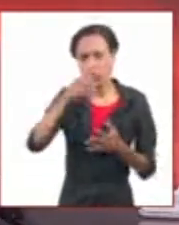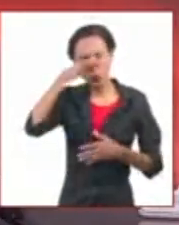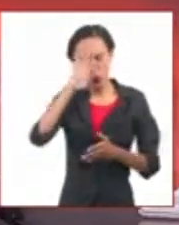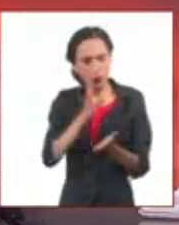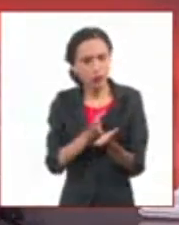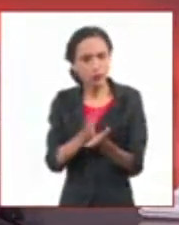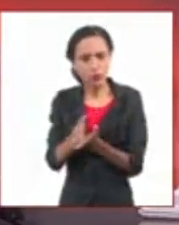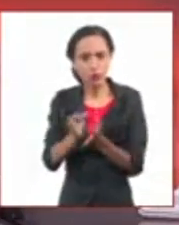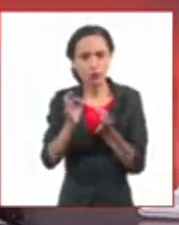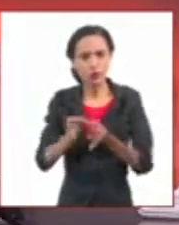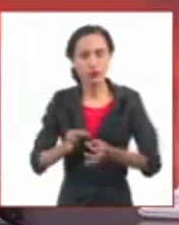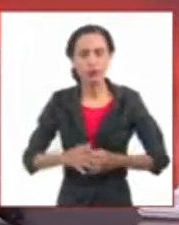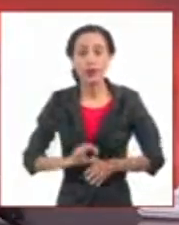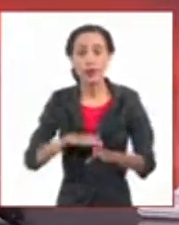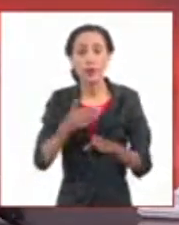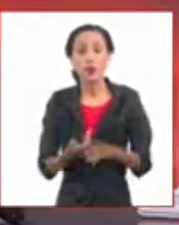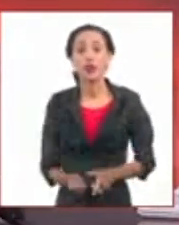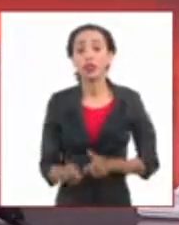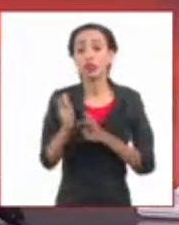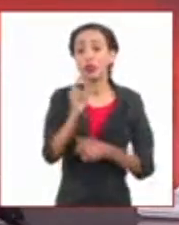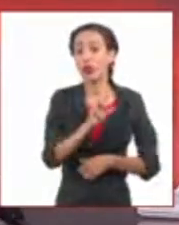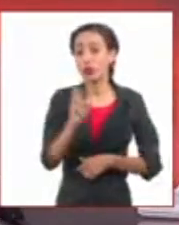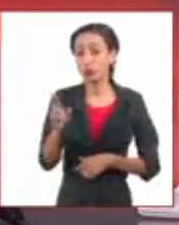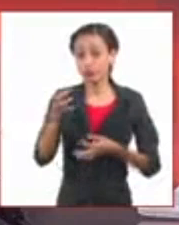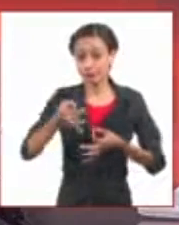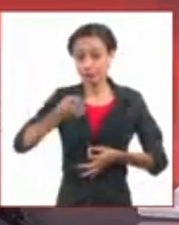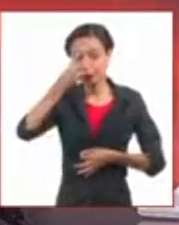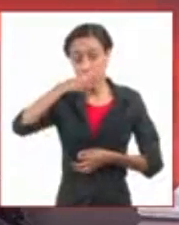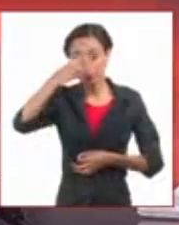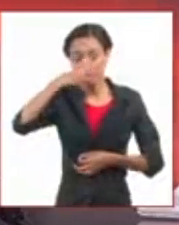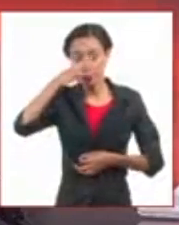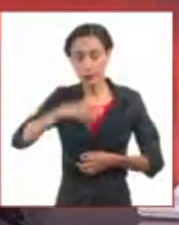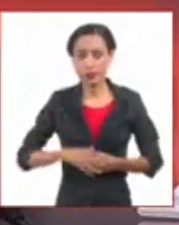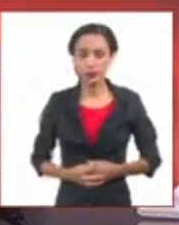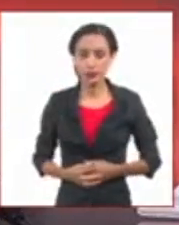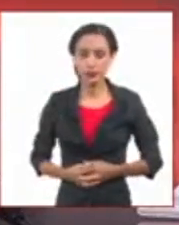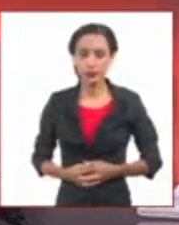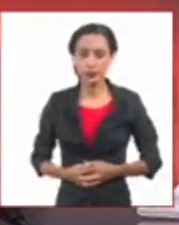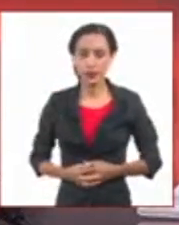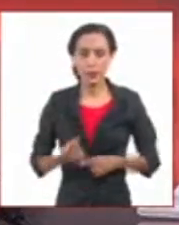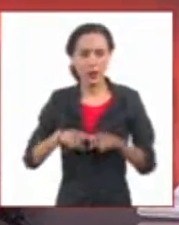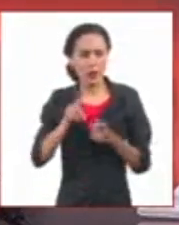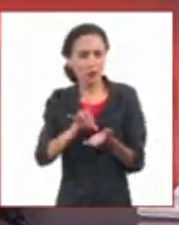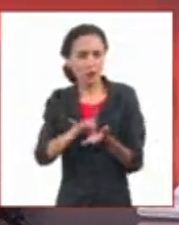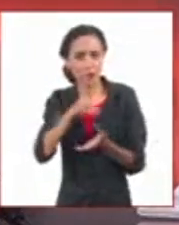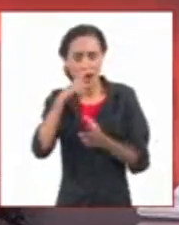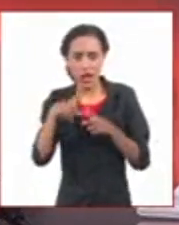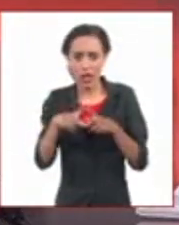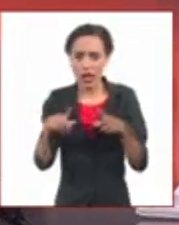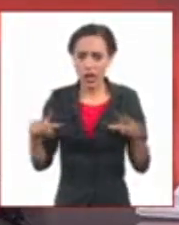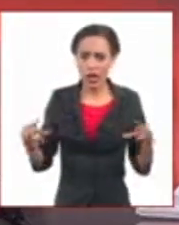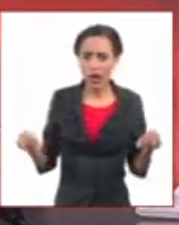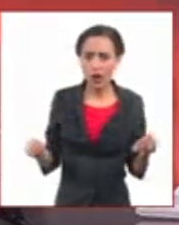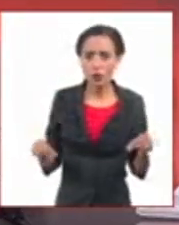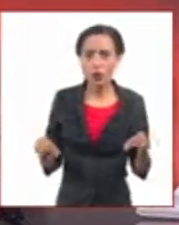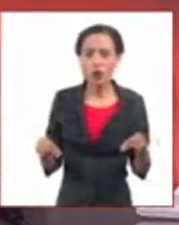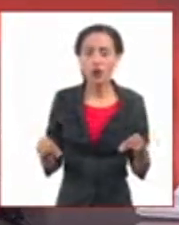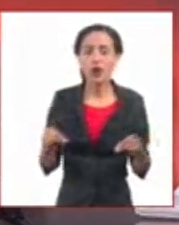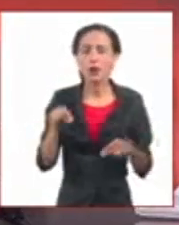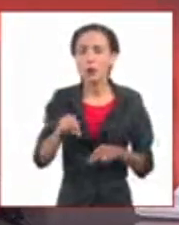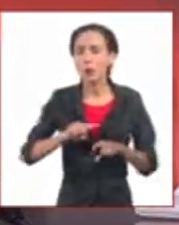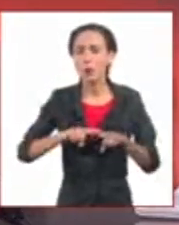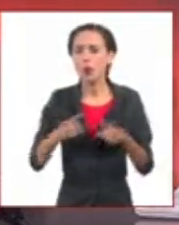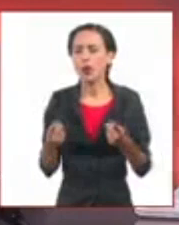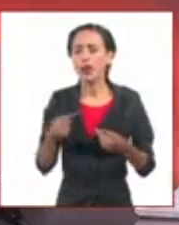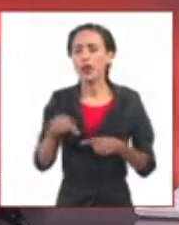después del triunfo la revolución pero la exclusión de nicaragua en la exclusión de venezuela son sintomáticas de un estado